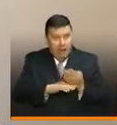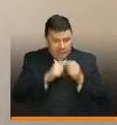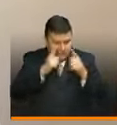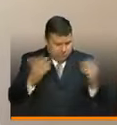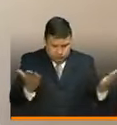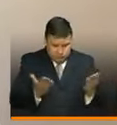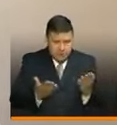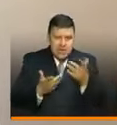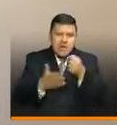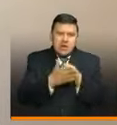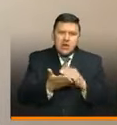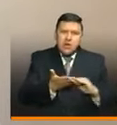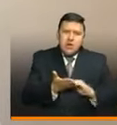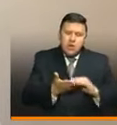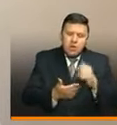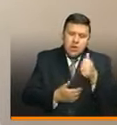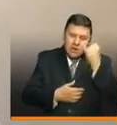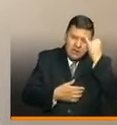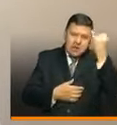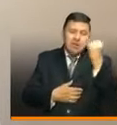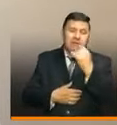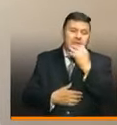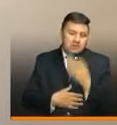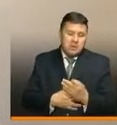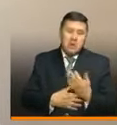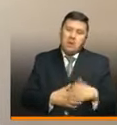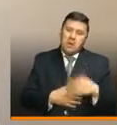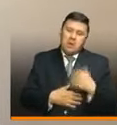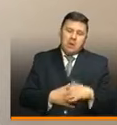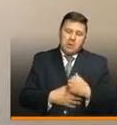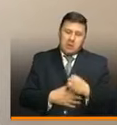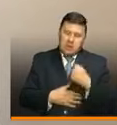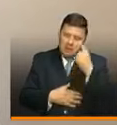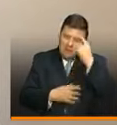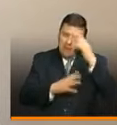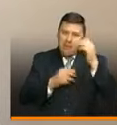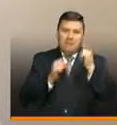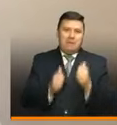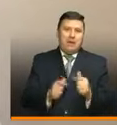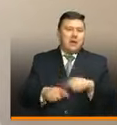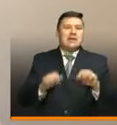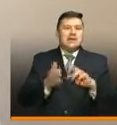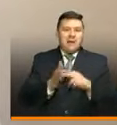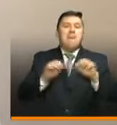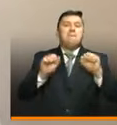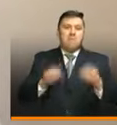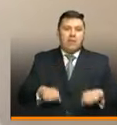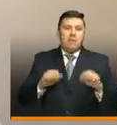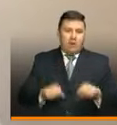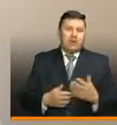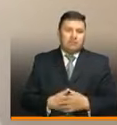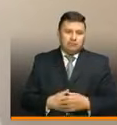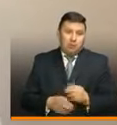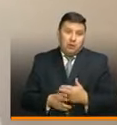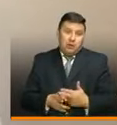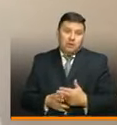de buenas intenciones y de buenas ideas. La verdad queda uno muy, muy ilusionado con que además esto se pueda hacer posible muy